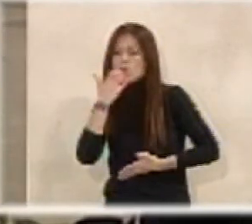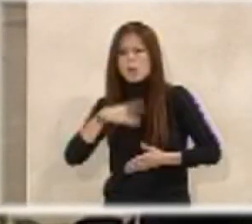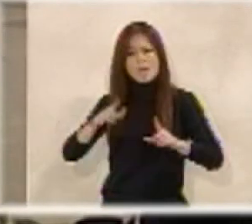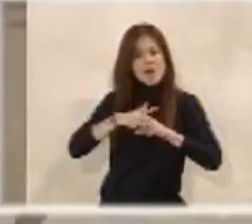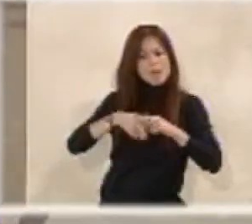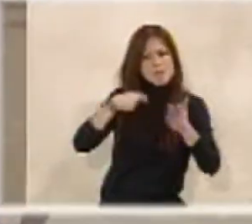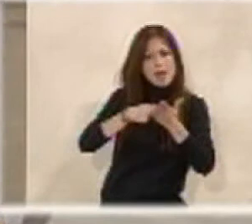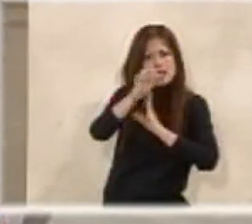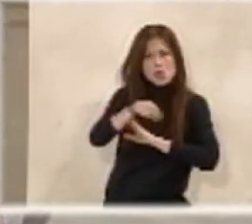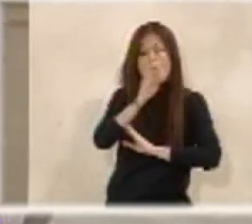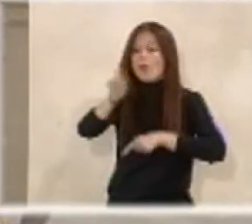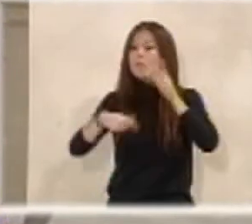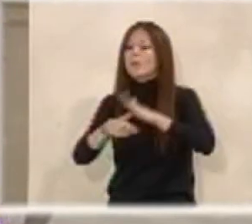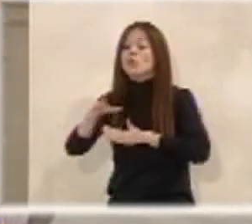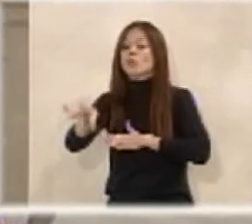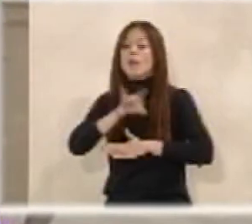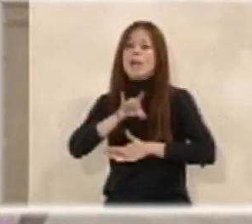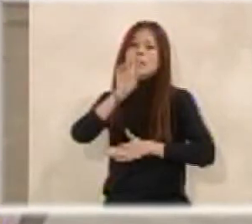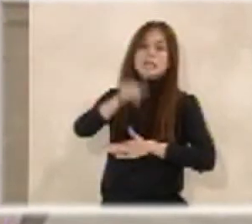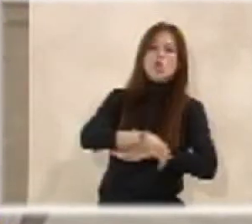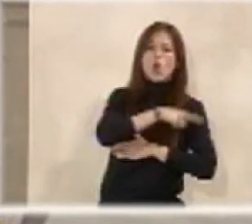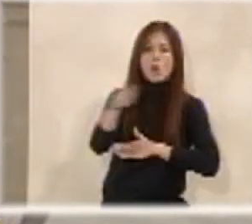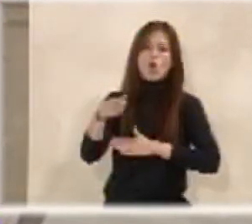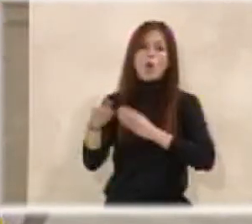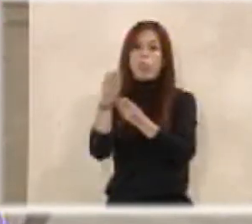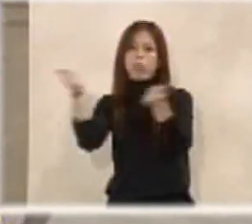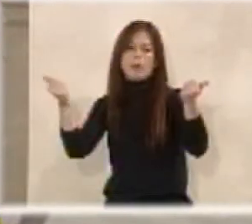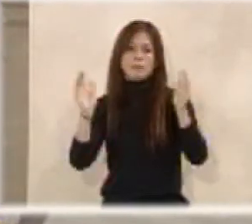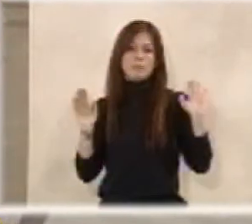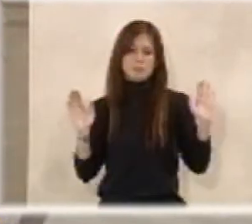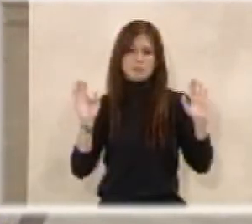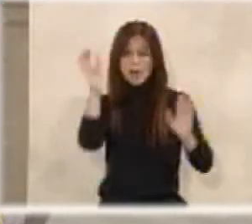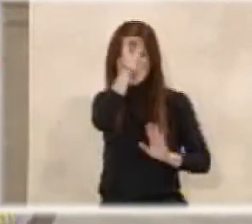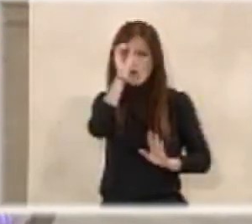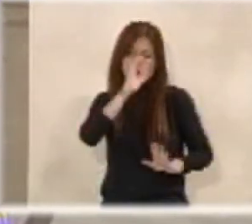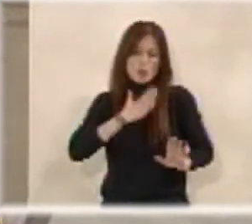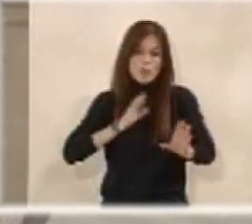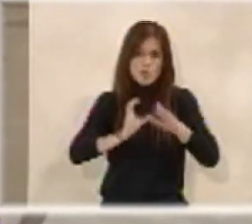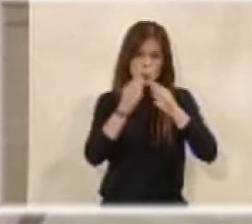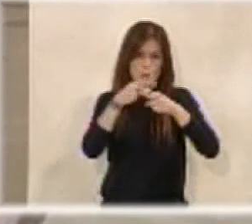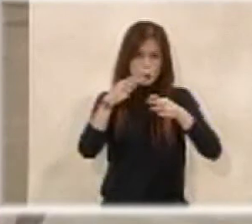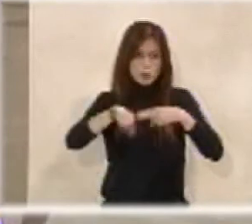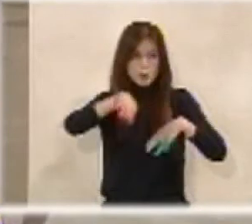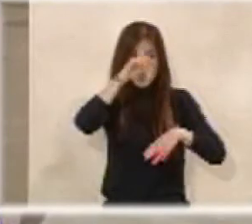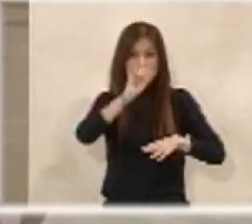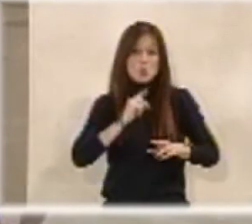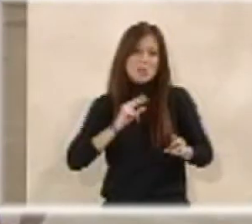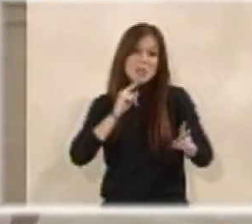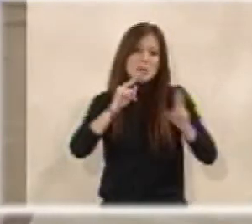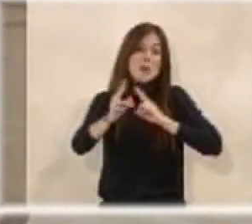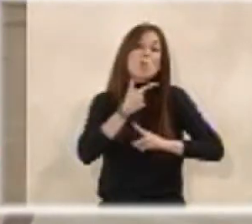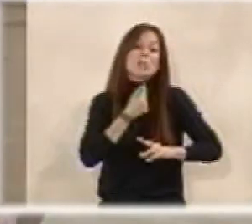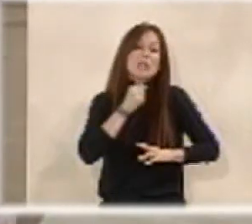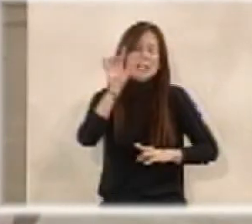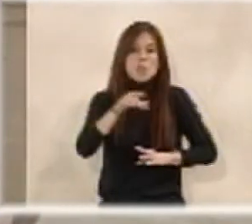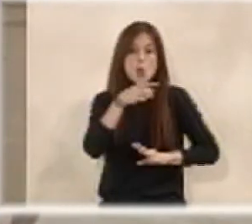recibos, tomemos la decisión sí o no disolver la entidad. Es la posición, no sé si es del agrado de los ciudadanos,